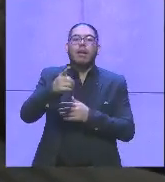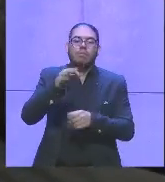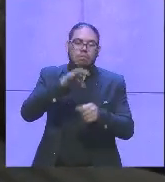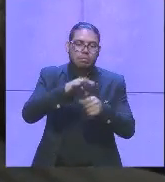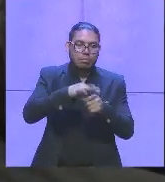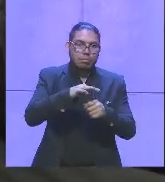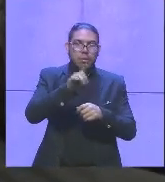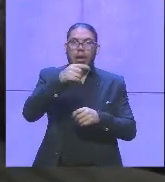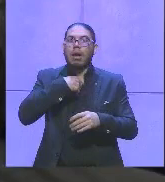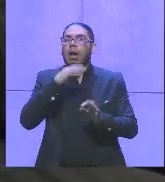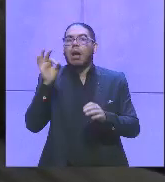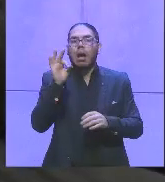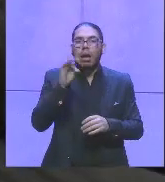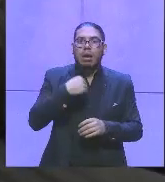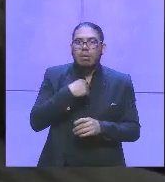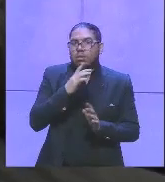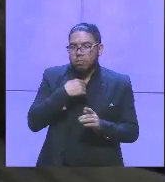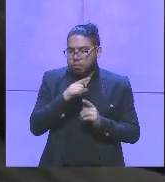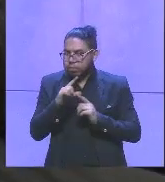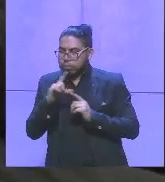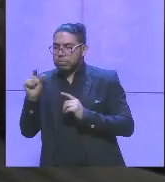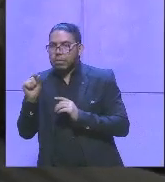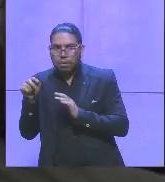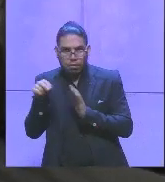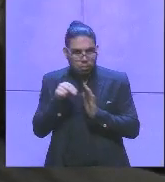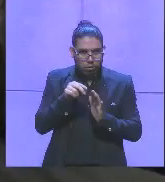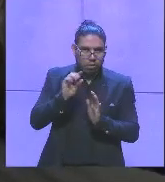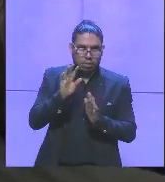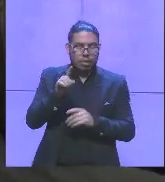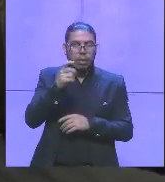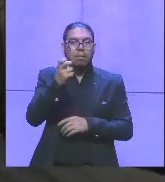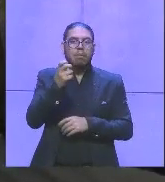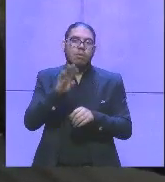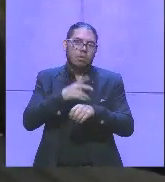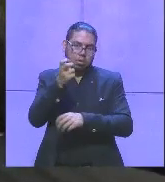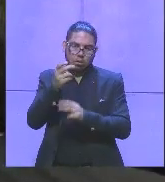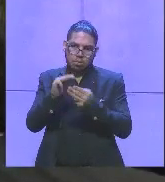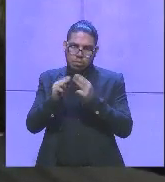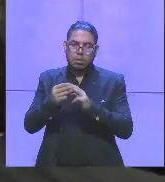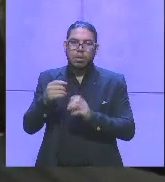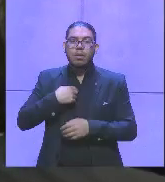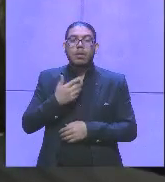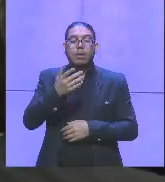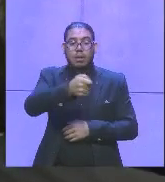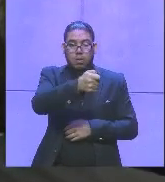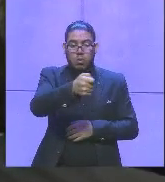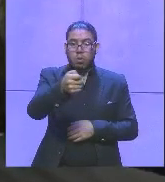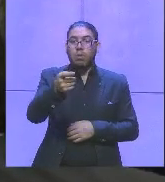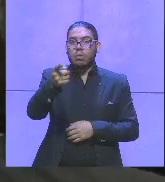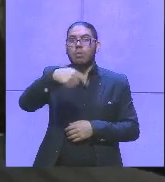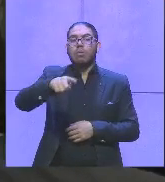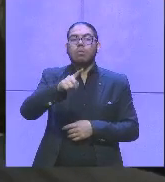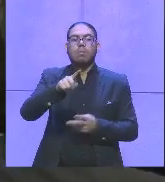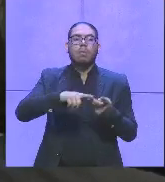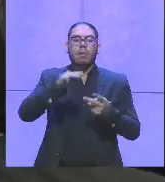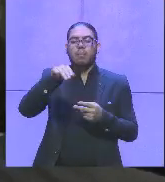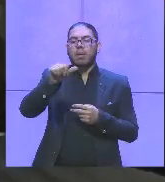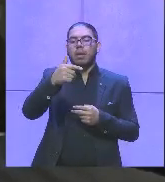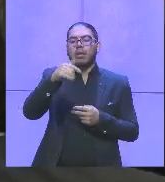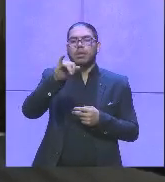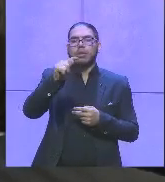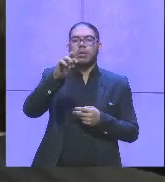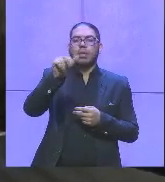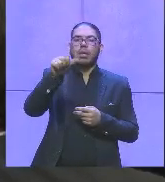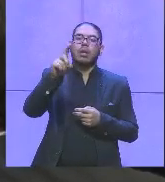me tengo que parar un momento, pero sería por ese motivo. Saludo con mucho afecto, desde luego, al magistrado José Luis Ceballos